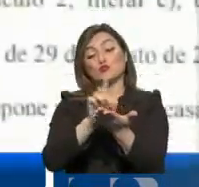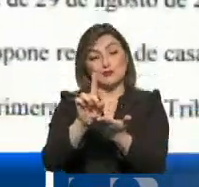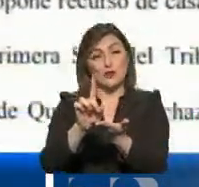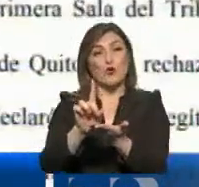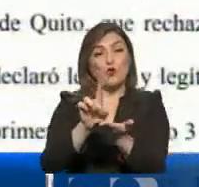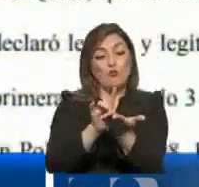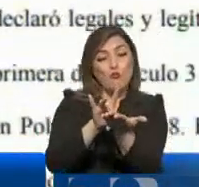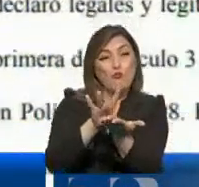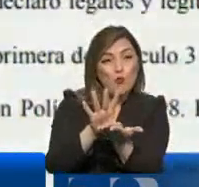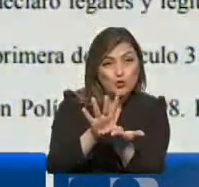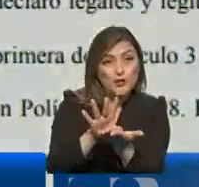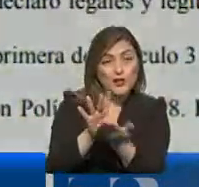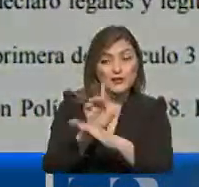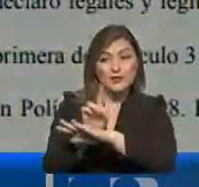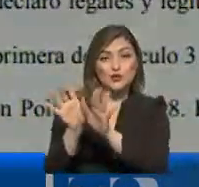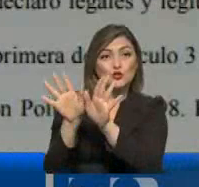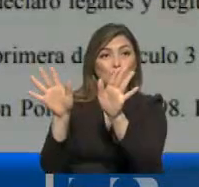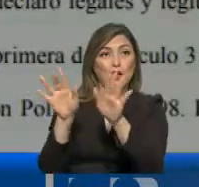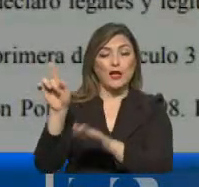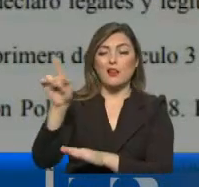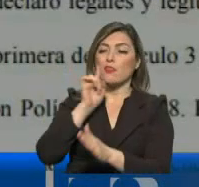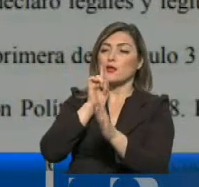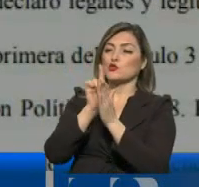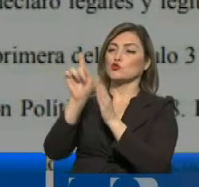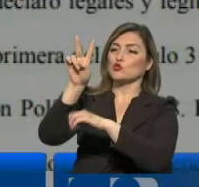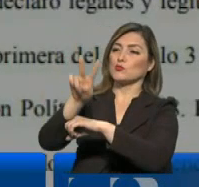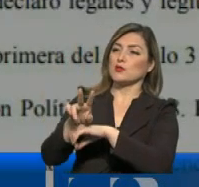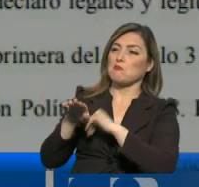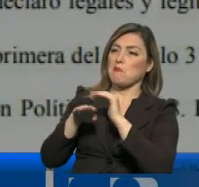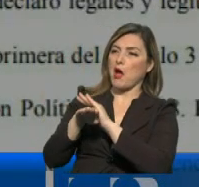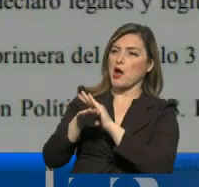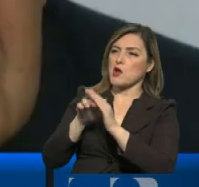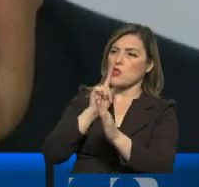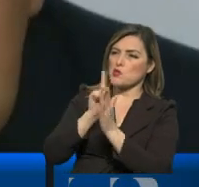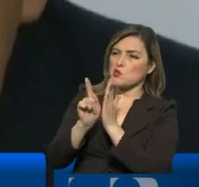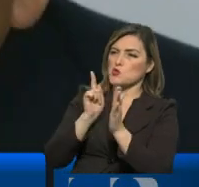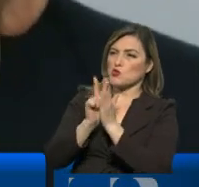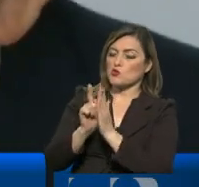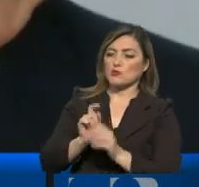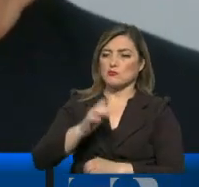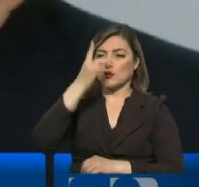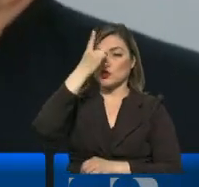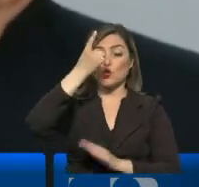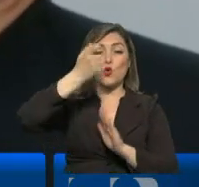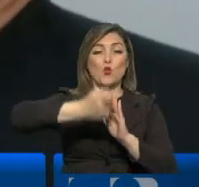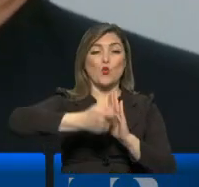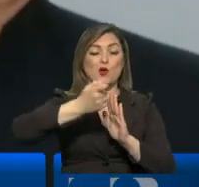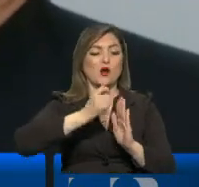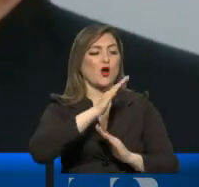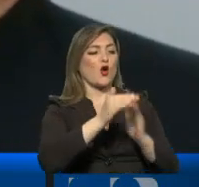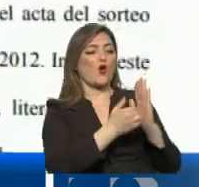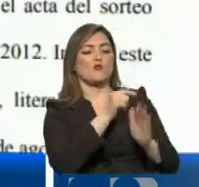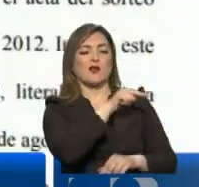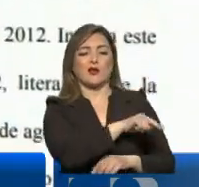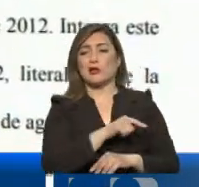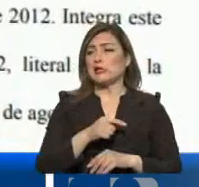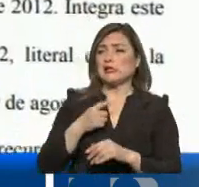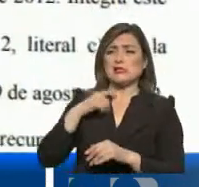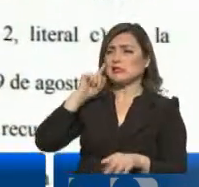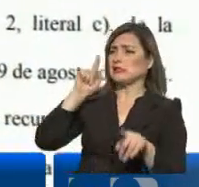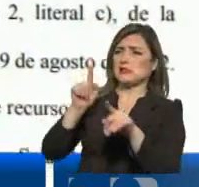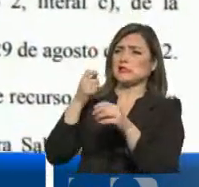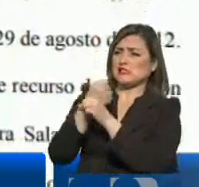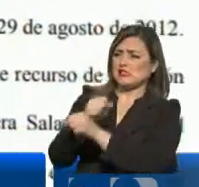IES. Madera interpuso una demanda al entonces superintendente de bancos. El fallo fue en contra de Madera. Él apeló e interpuso un recurso